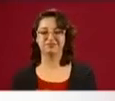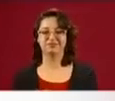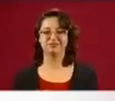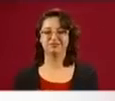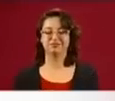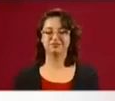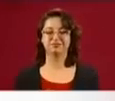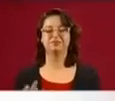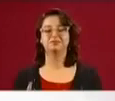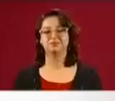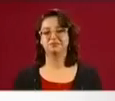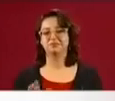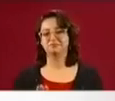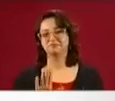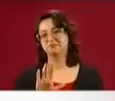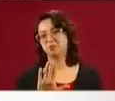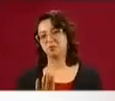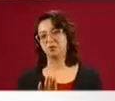una